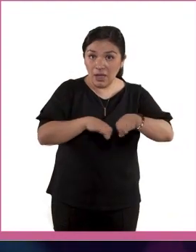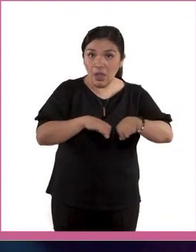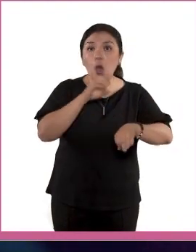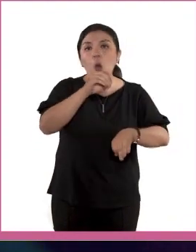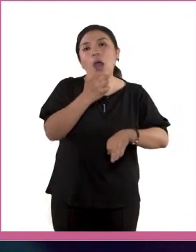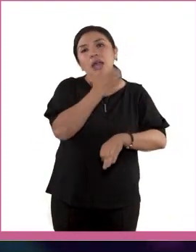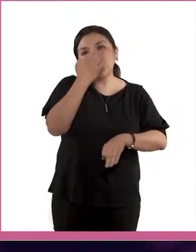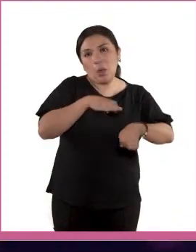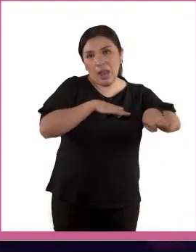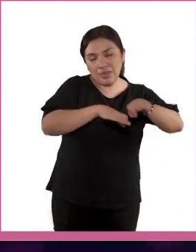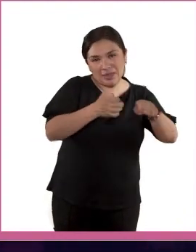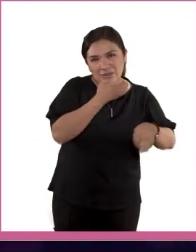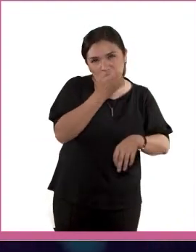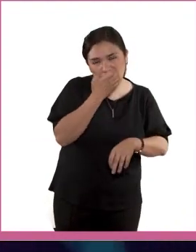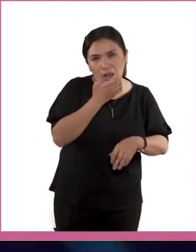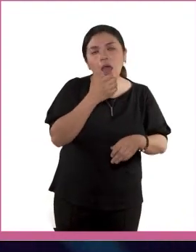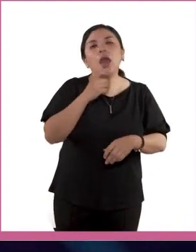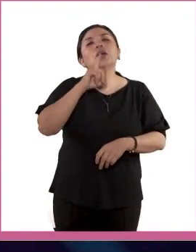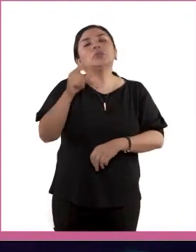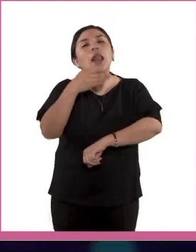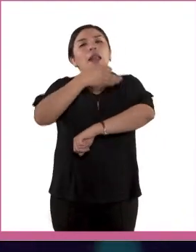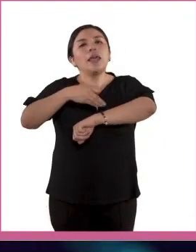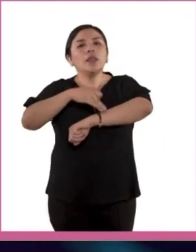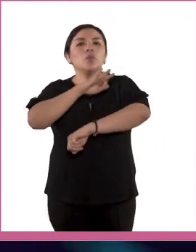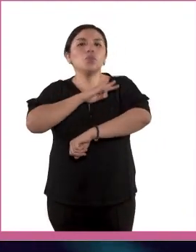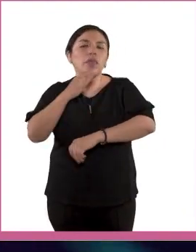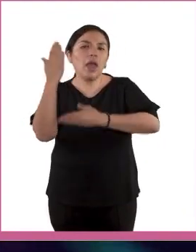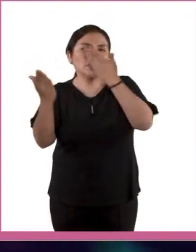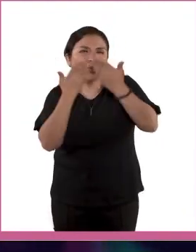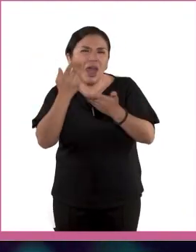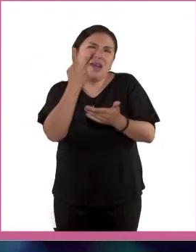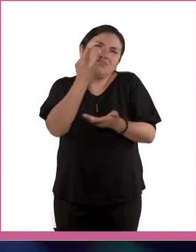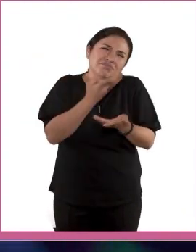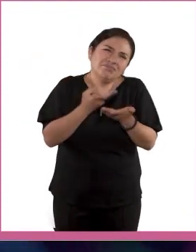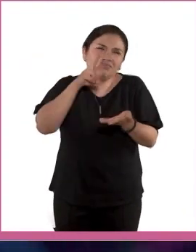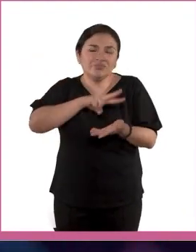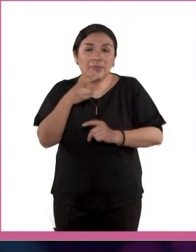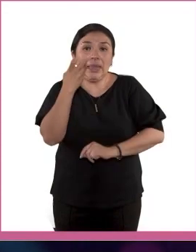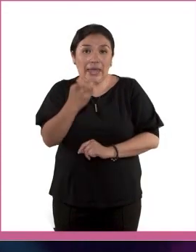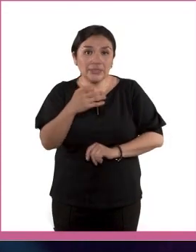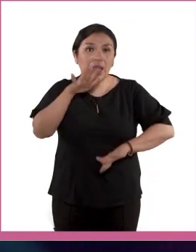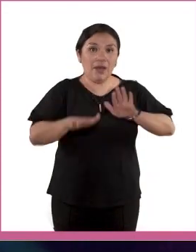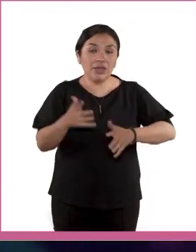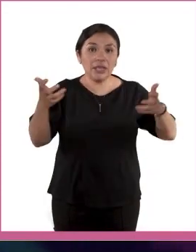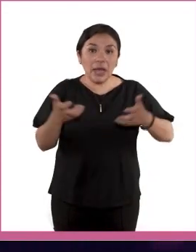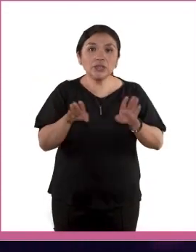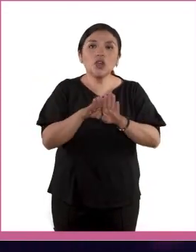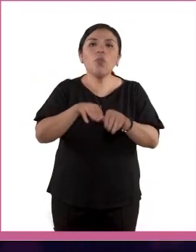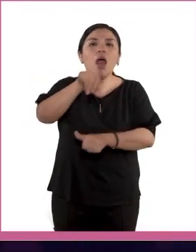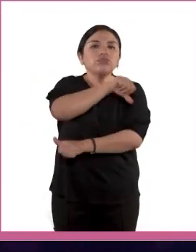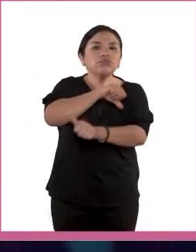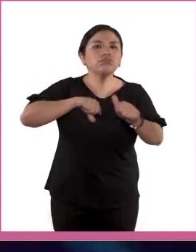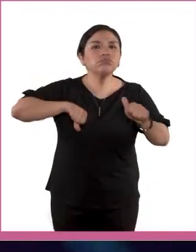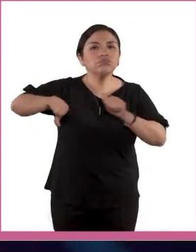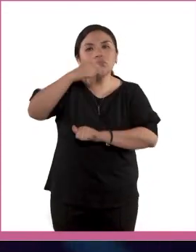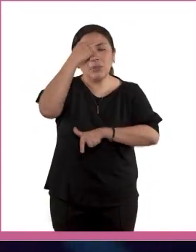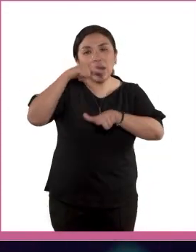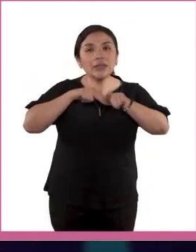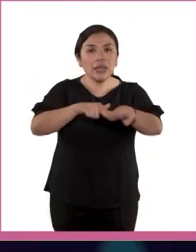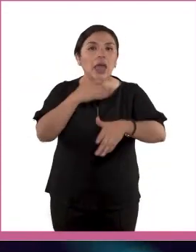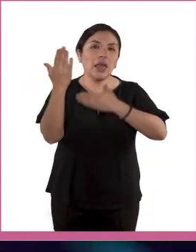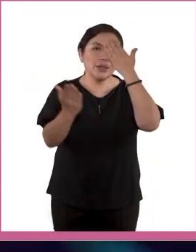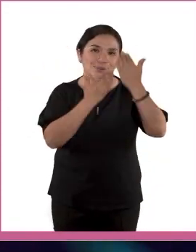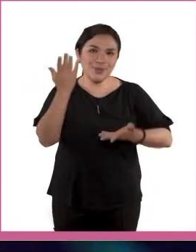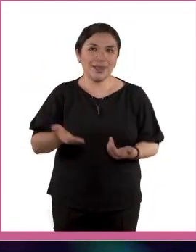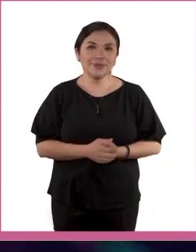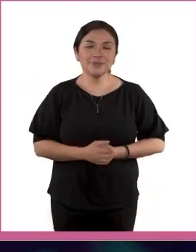matutino para seguir estudiando, pues me consigo un trabajo vespertino. Entonces eso es lo que hacen, alternar